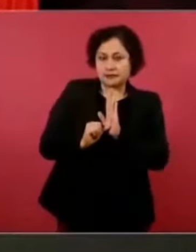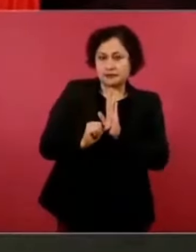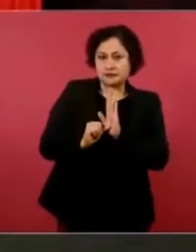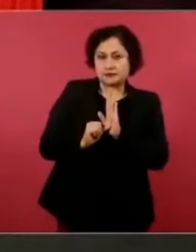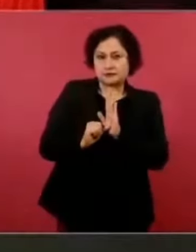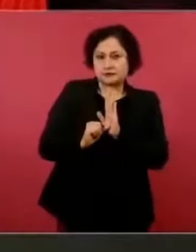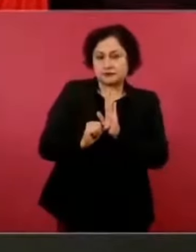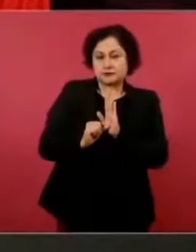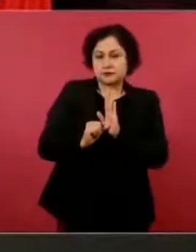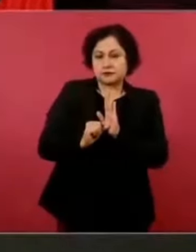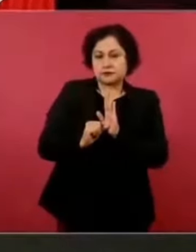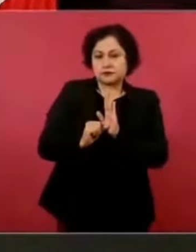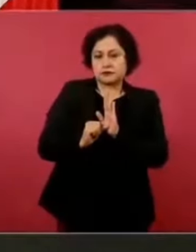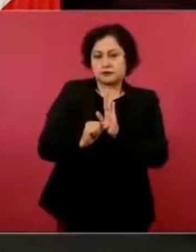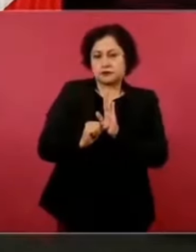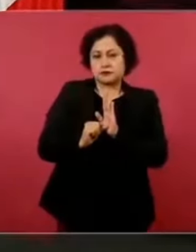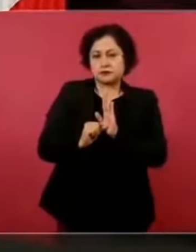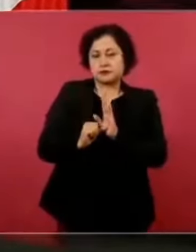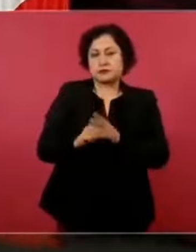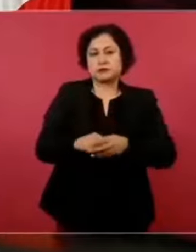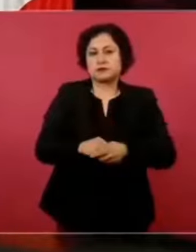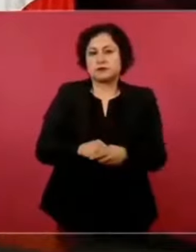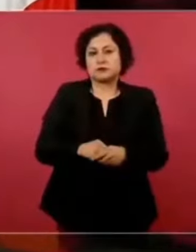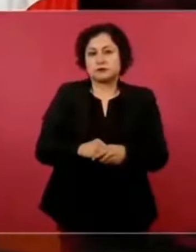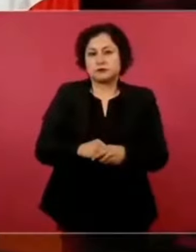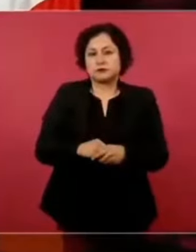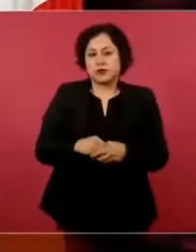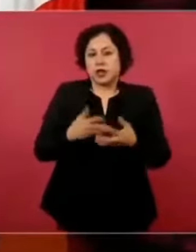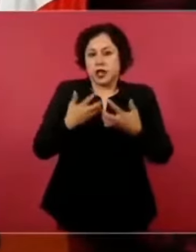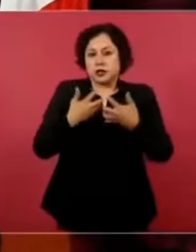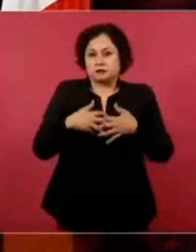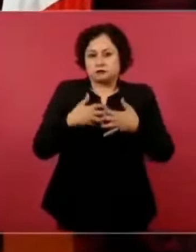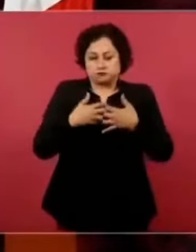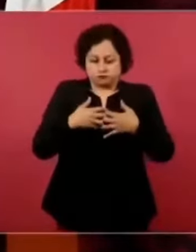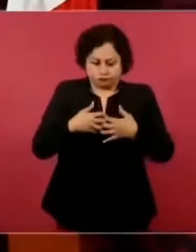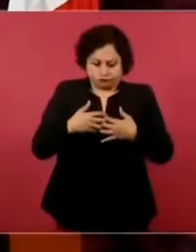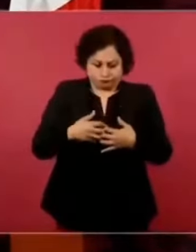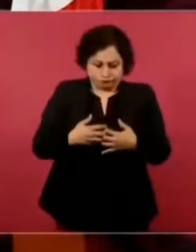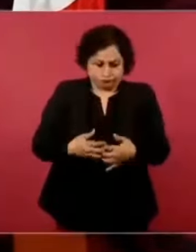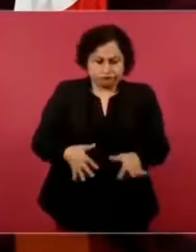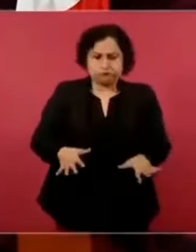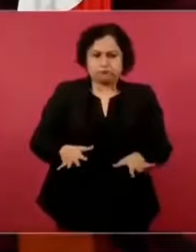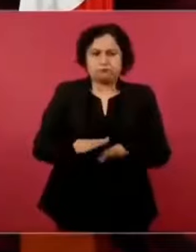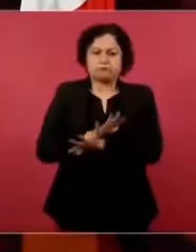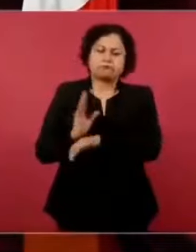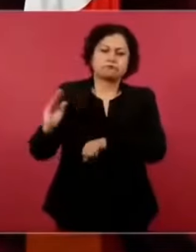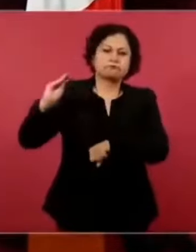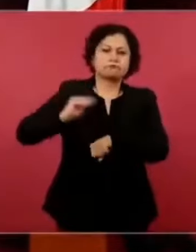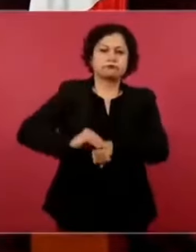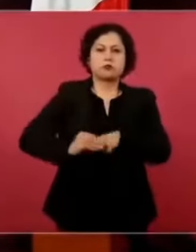me cambiaron el motor completo. O sea,